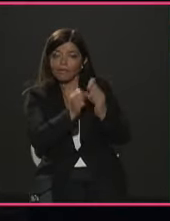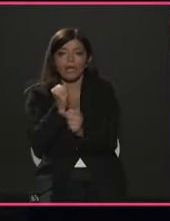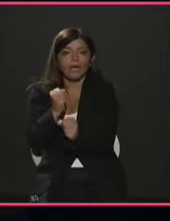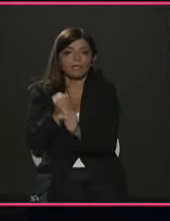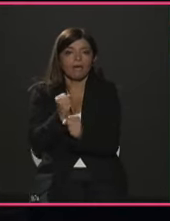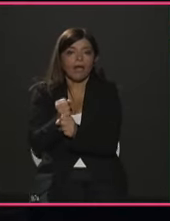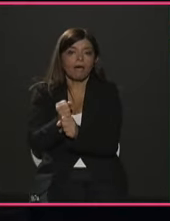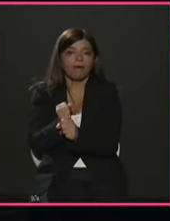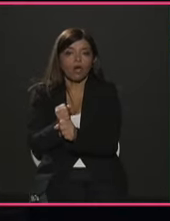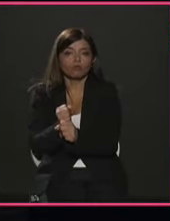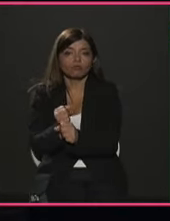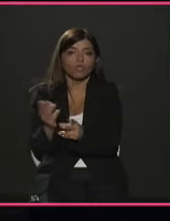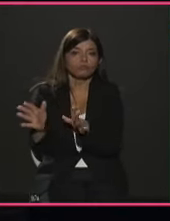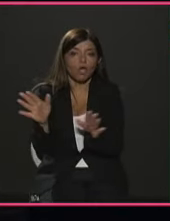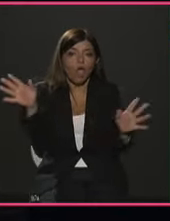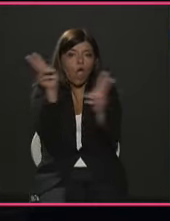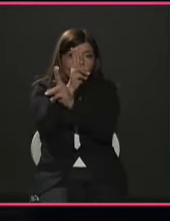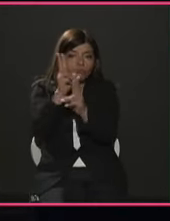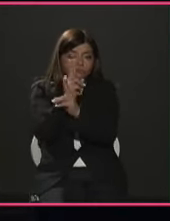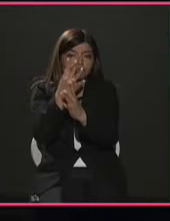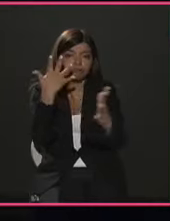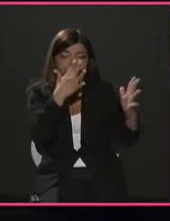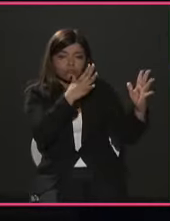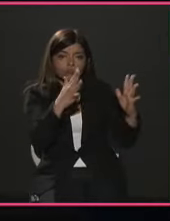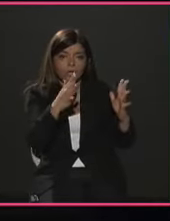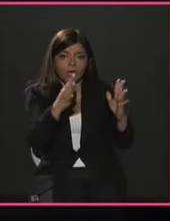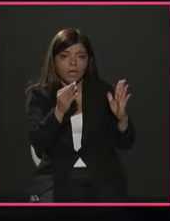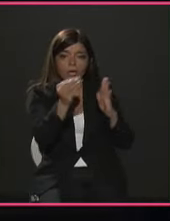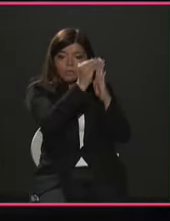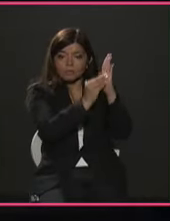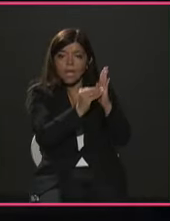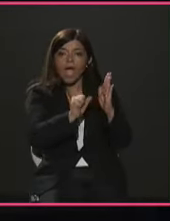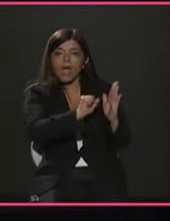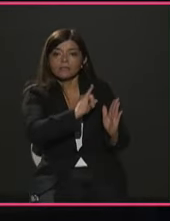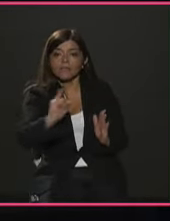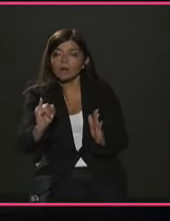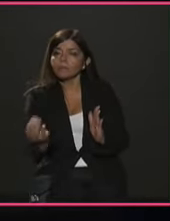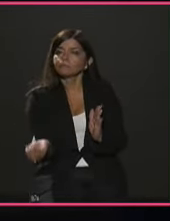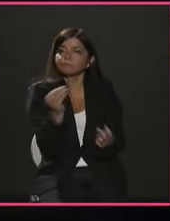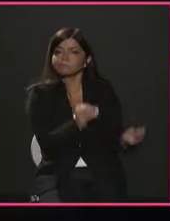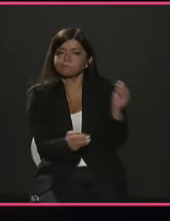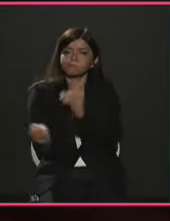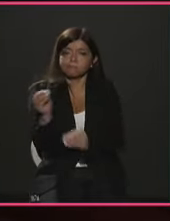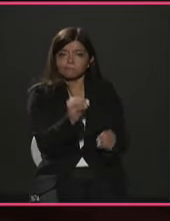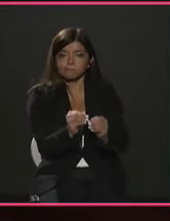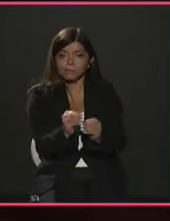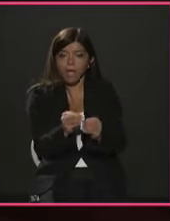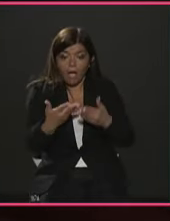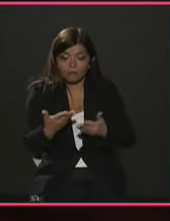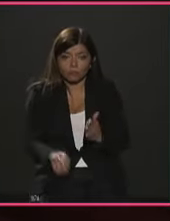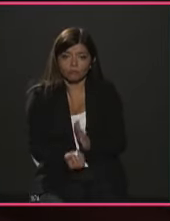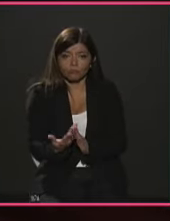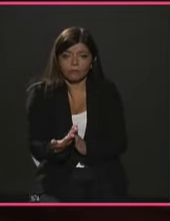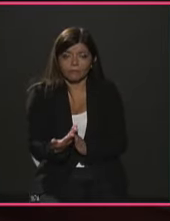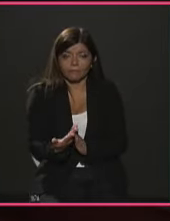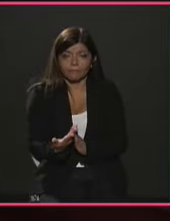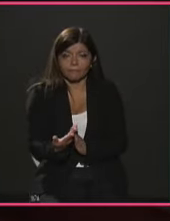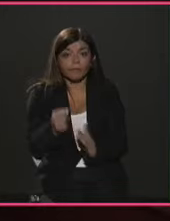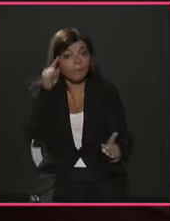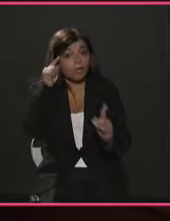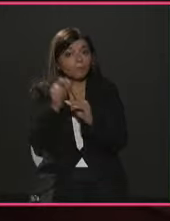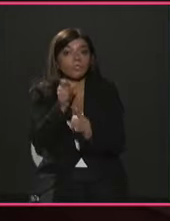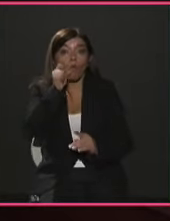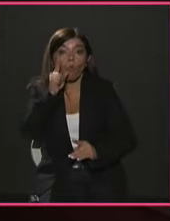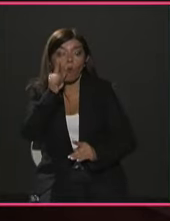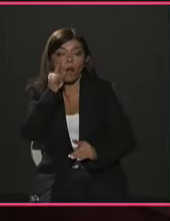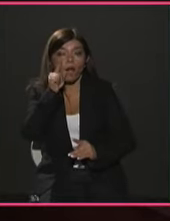recursos naturales que alimentan la Inteligencia artificial contemporánea el objetivo era